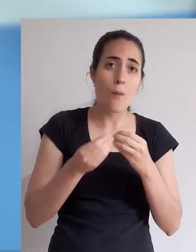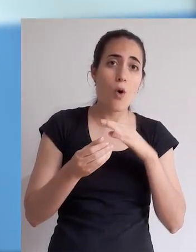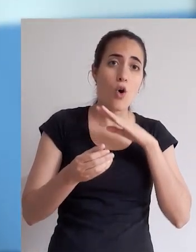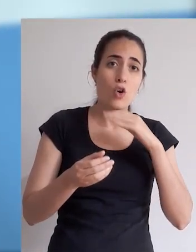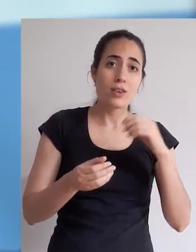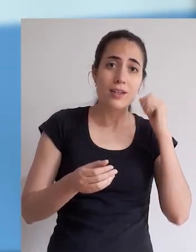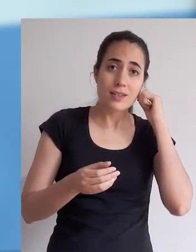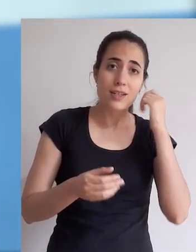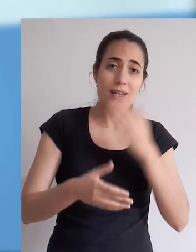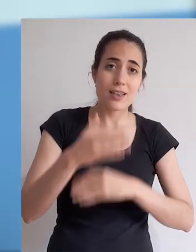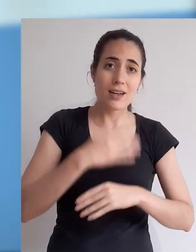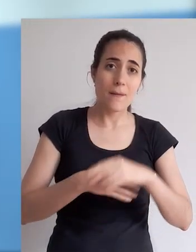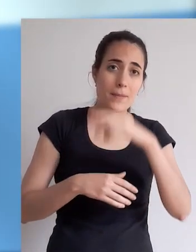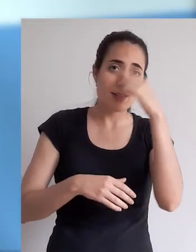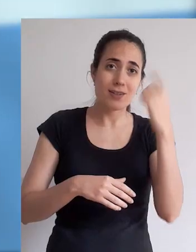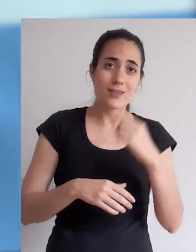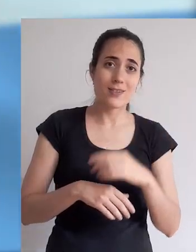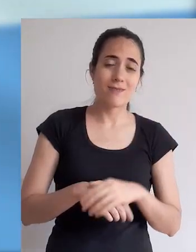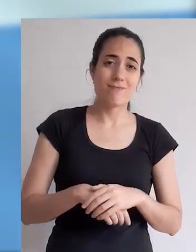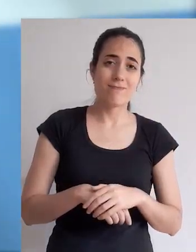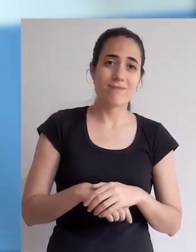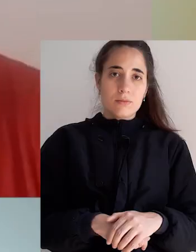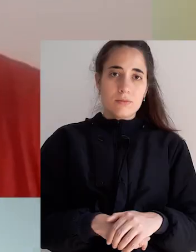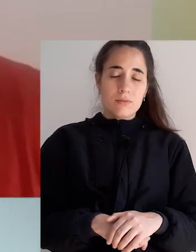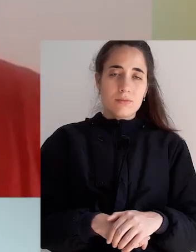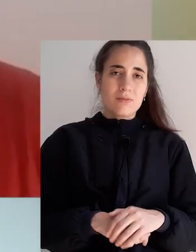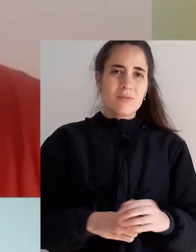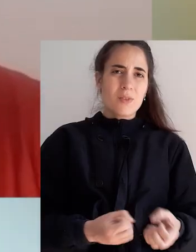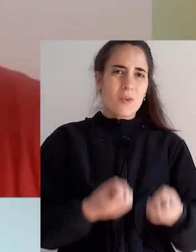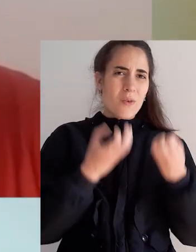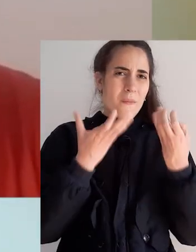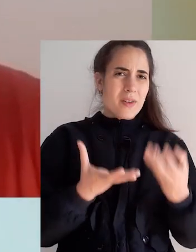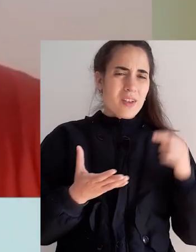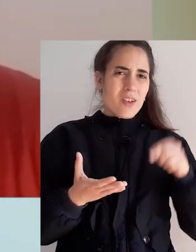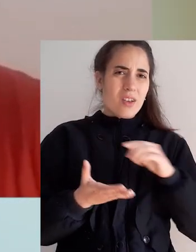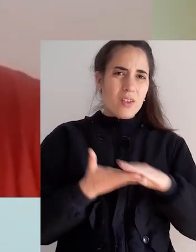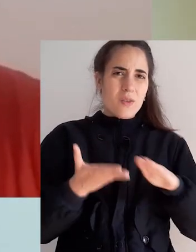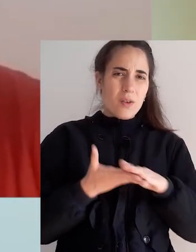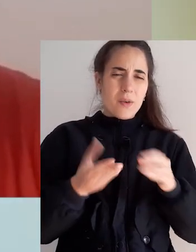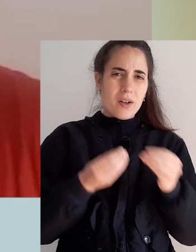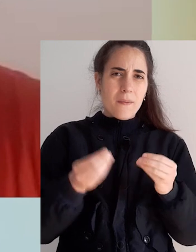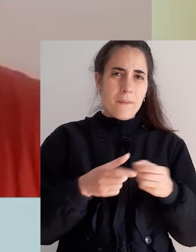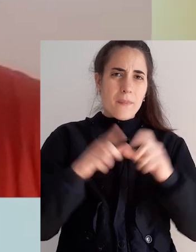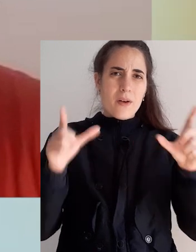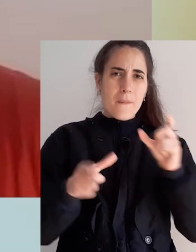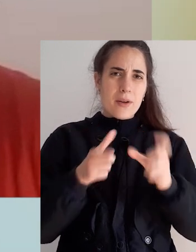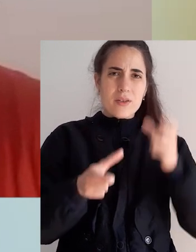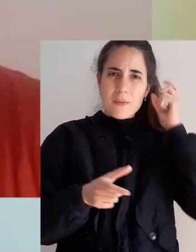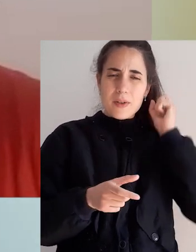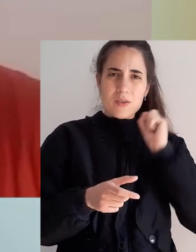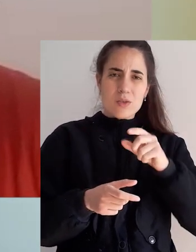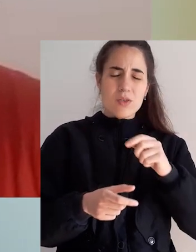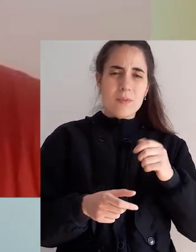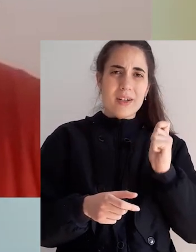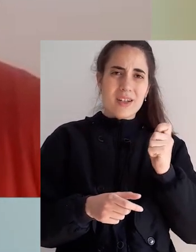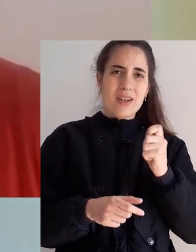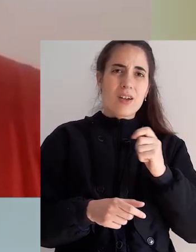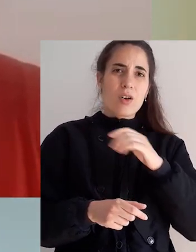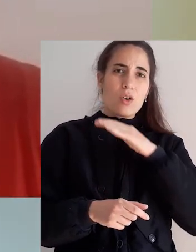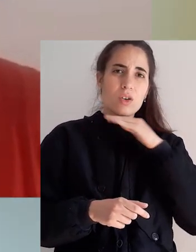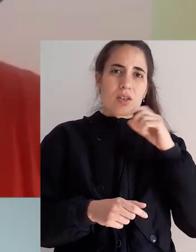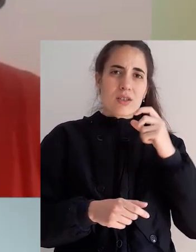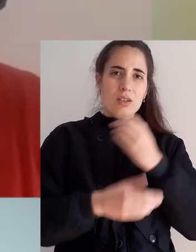Instagram como JCG Discapacidad Nacional. ¿Qué tal? ¿Cómo están? Una vez más en Vivencias Victoriosas, nuestro